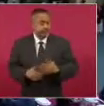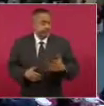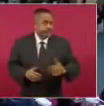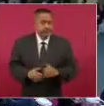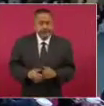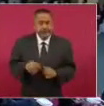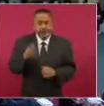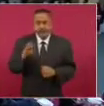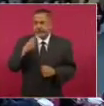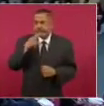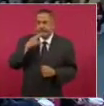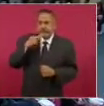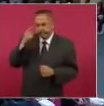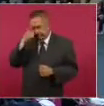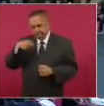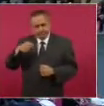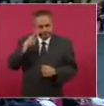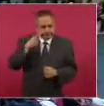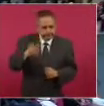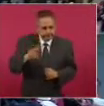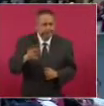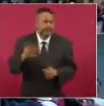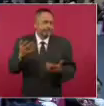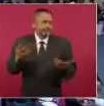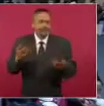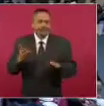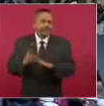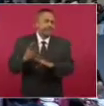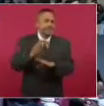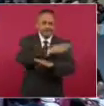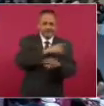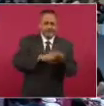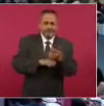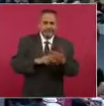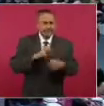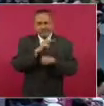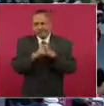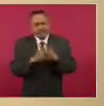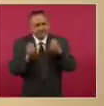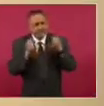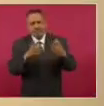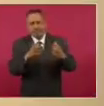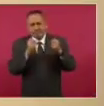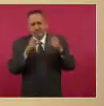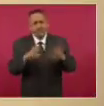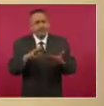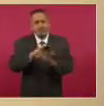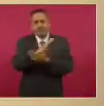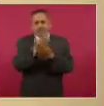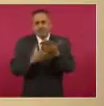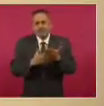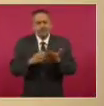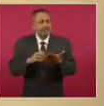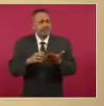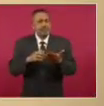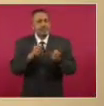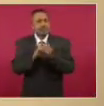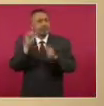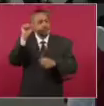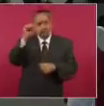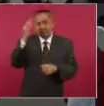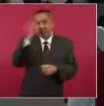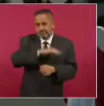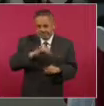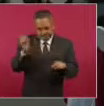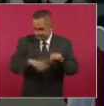ejercicio ha puesto de manifiesto que existían en nuestro país decenas de miles de contratos y sindicatos